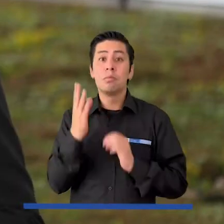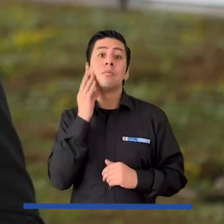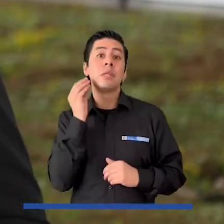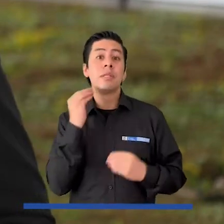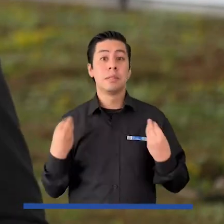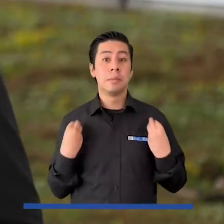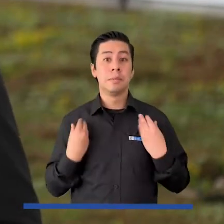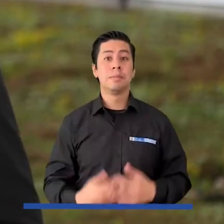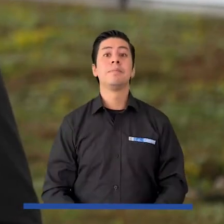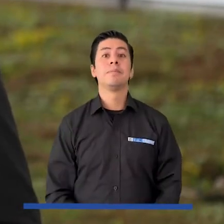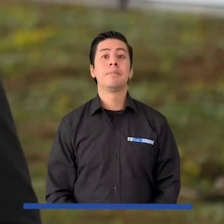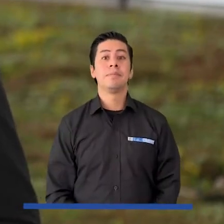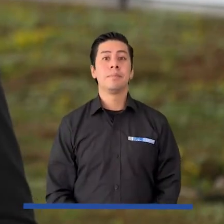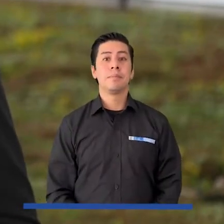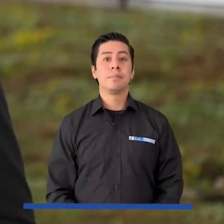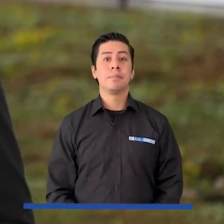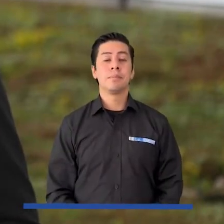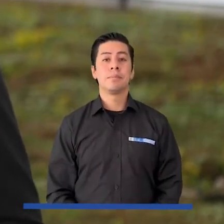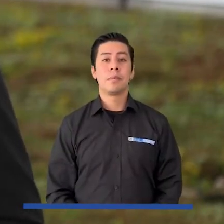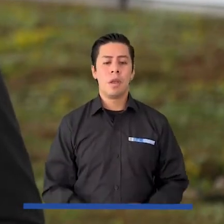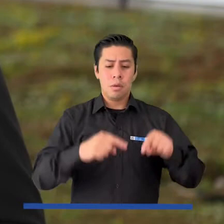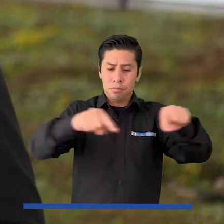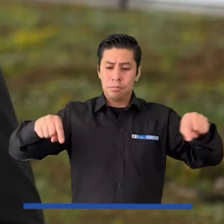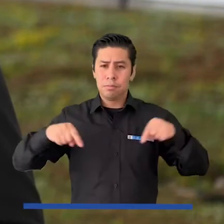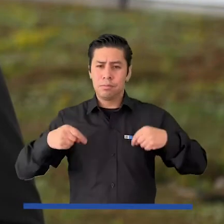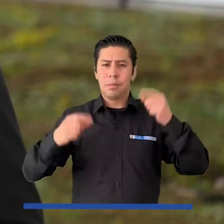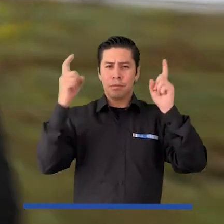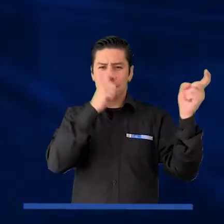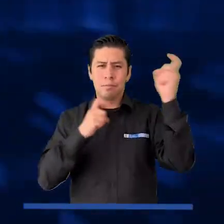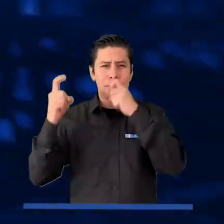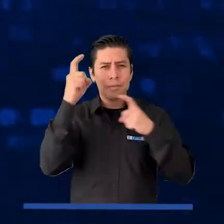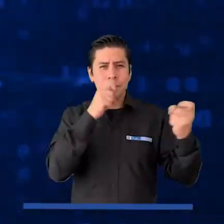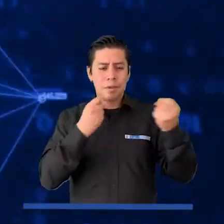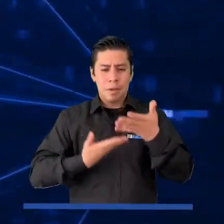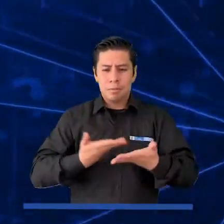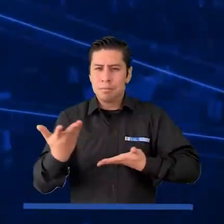la ciudad universitaria. Ahí las víctimas contaron sus historias.